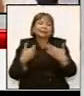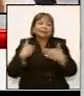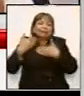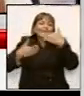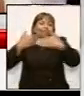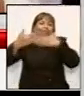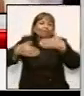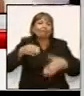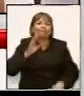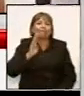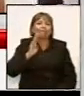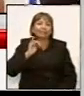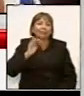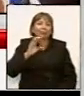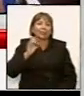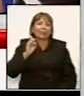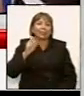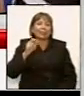el Bicentenario